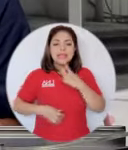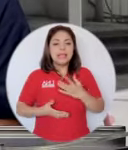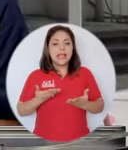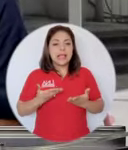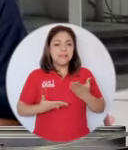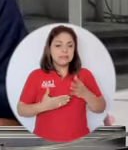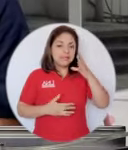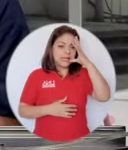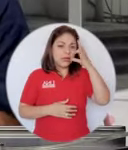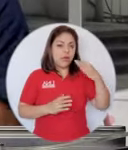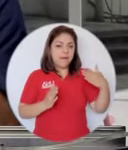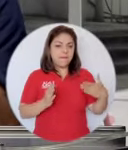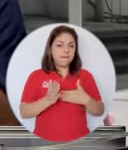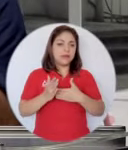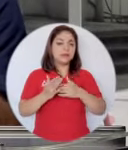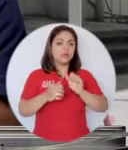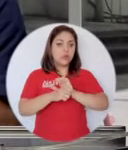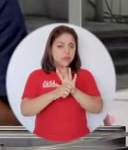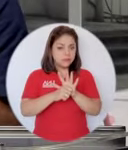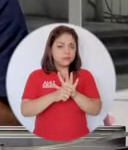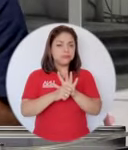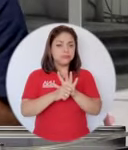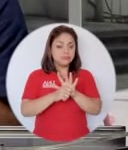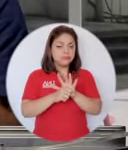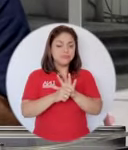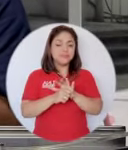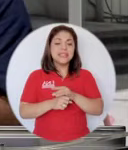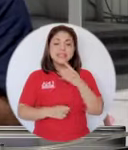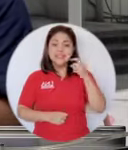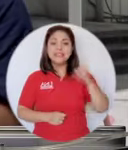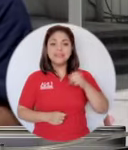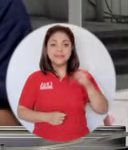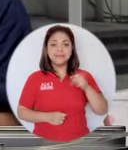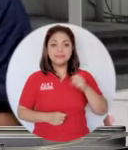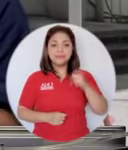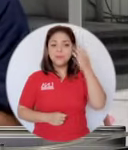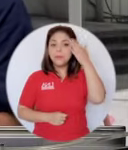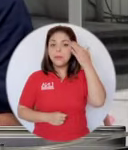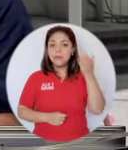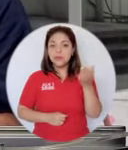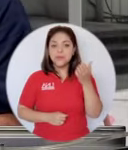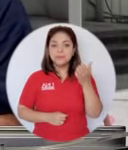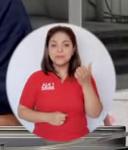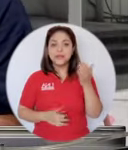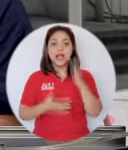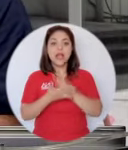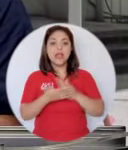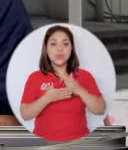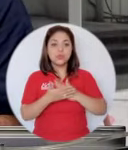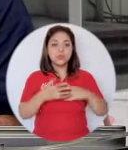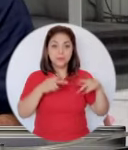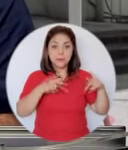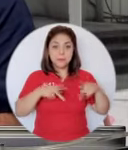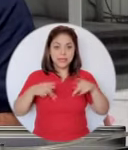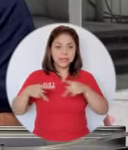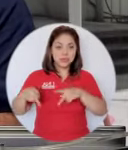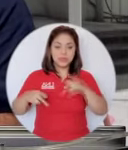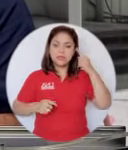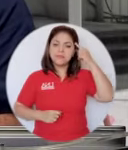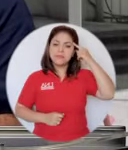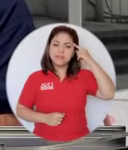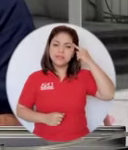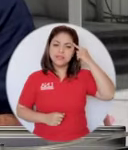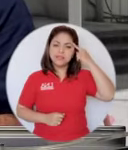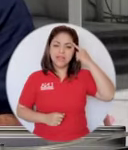precisamente eso se ha discutido mucho, y es que mucho se pensó de que